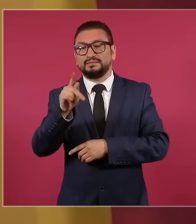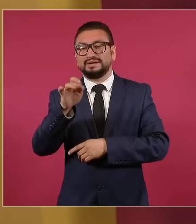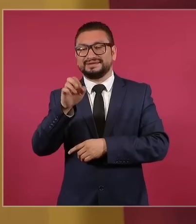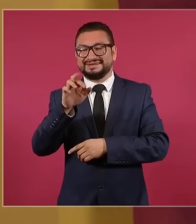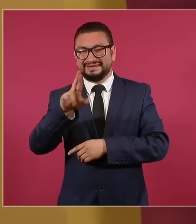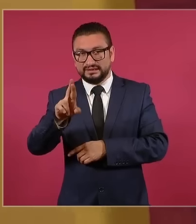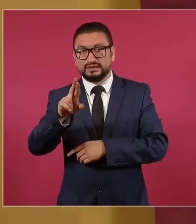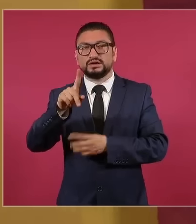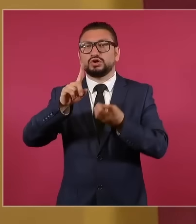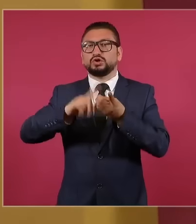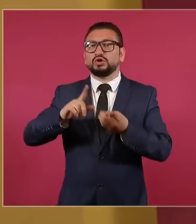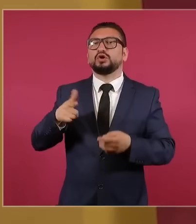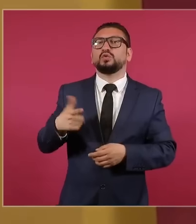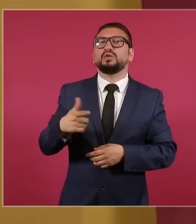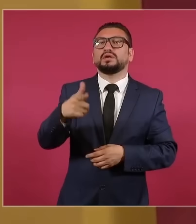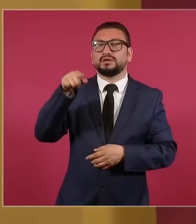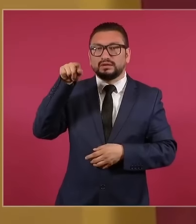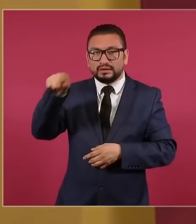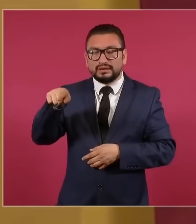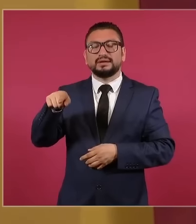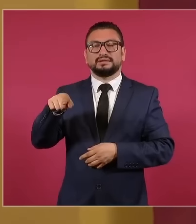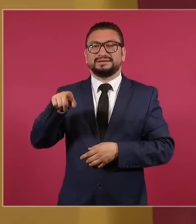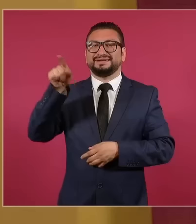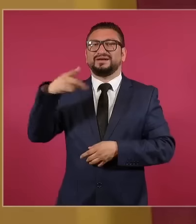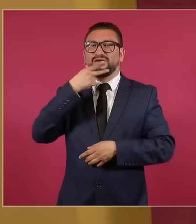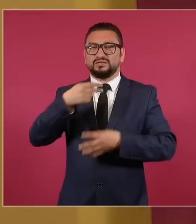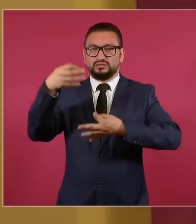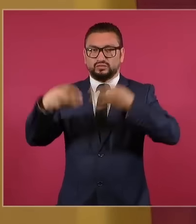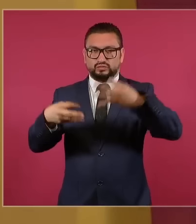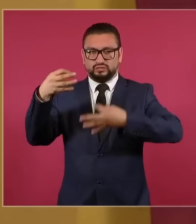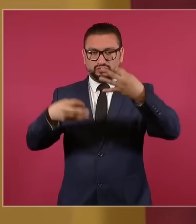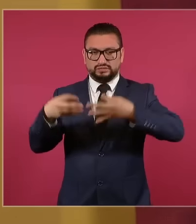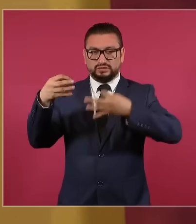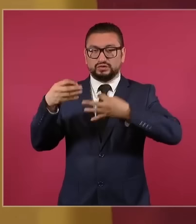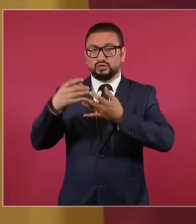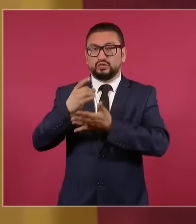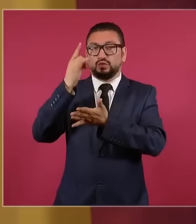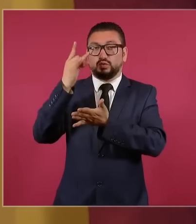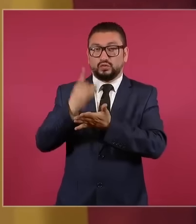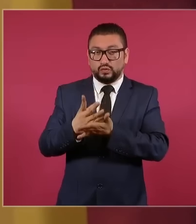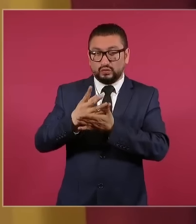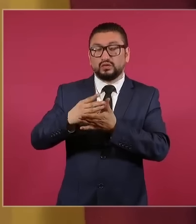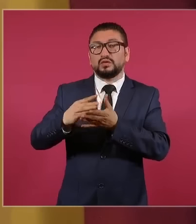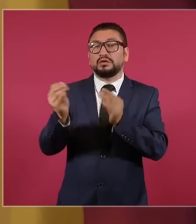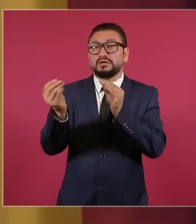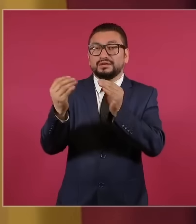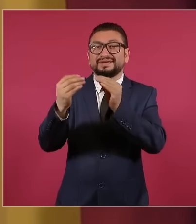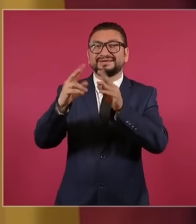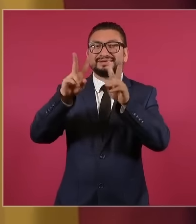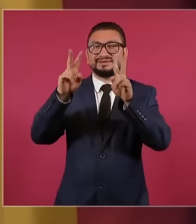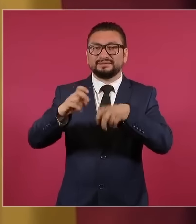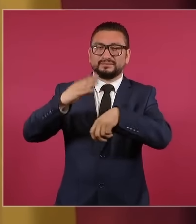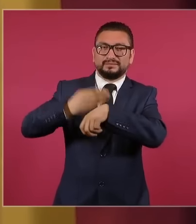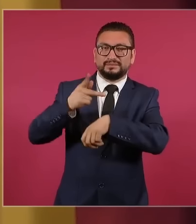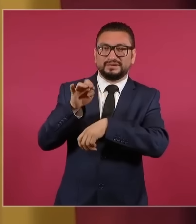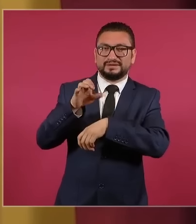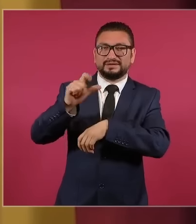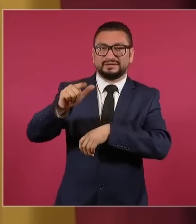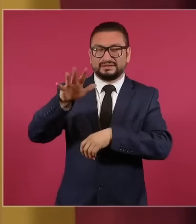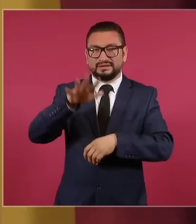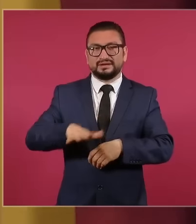opera en Guanajuato el juez del tribunal del juzgado único de oralidad en materia penal con sede en